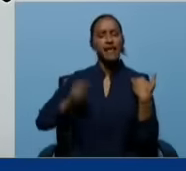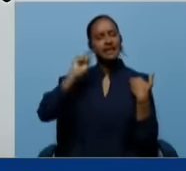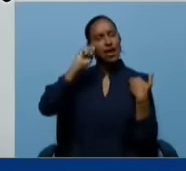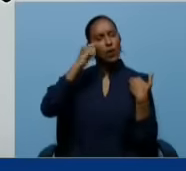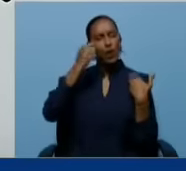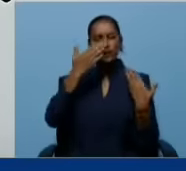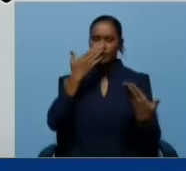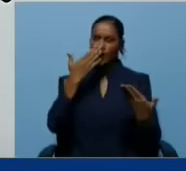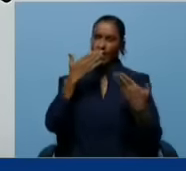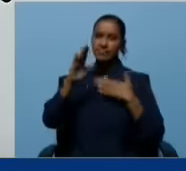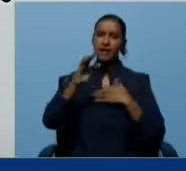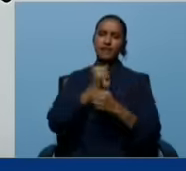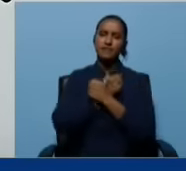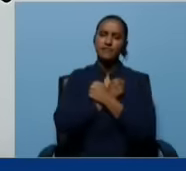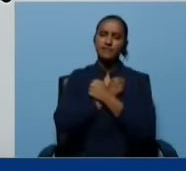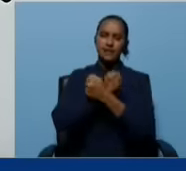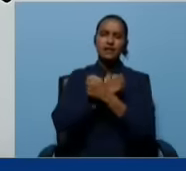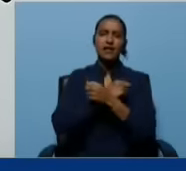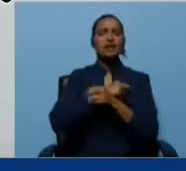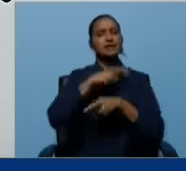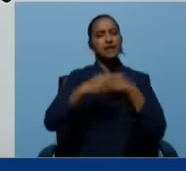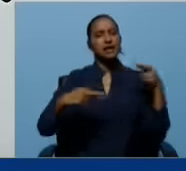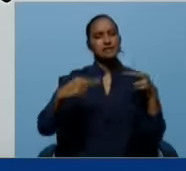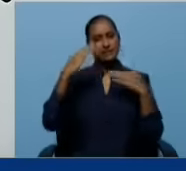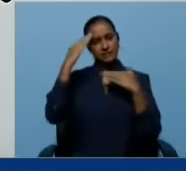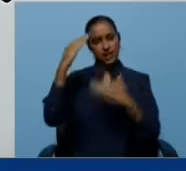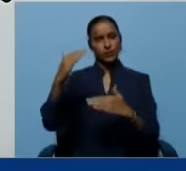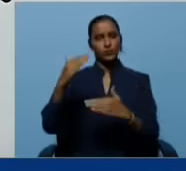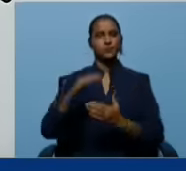un fraternal y revolucionario saludo.